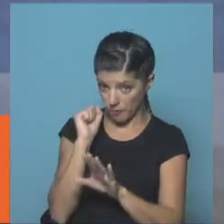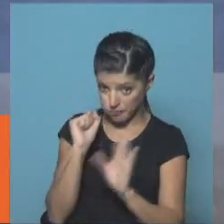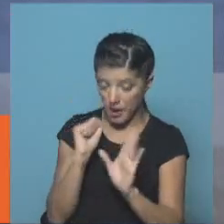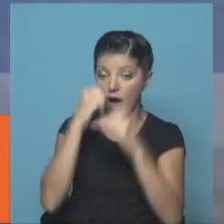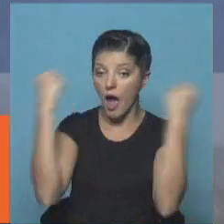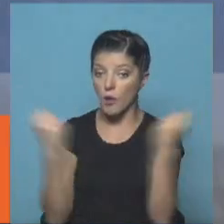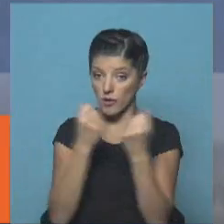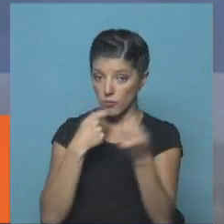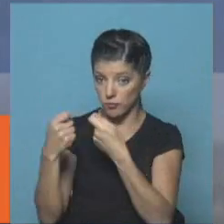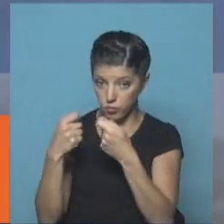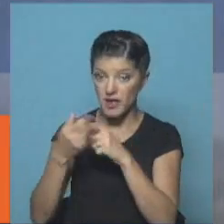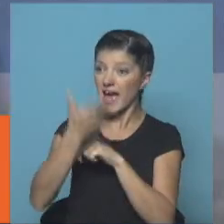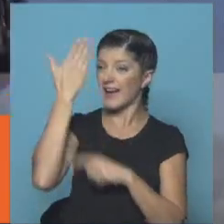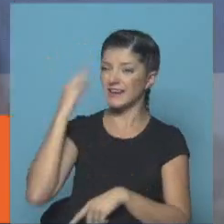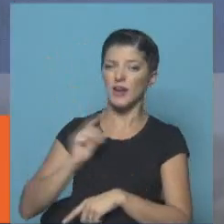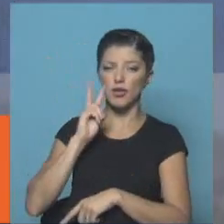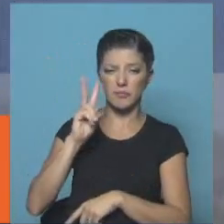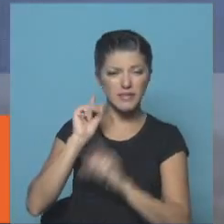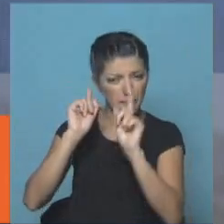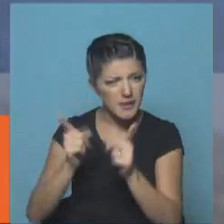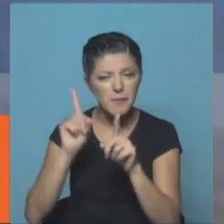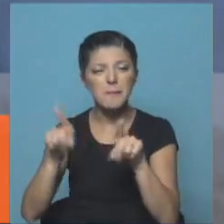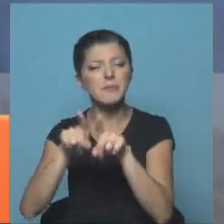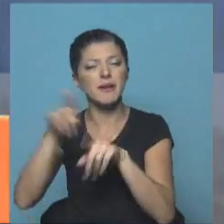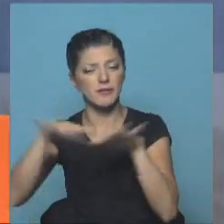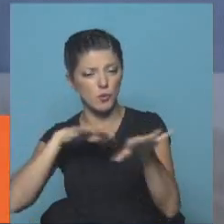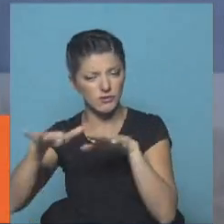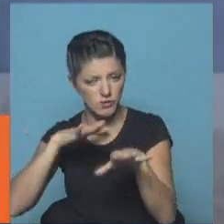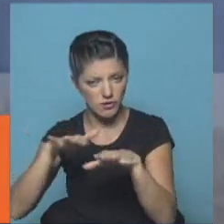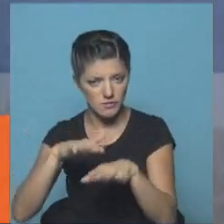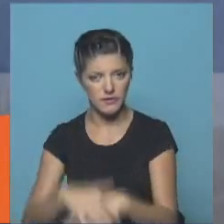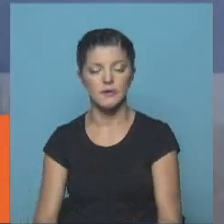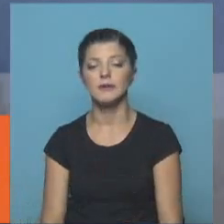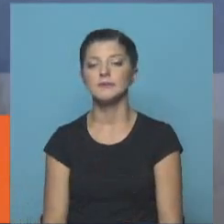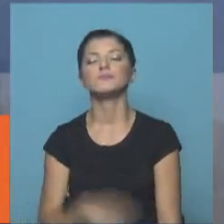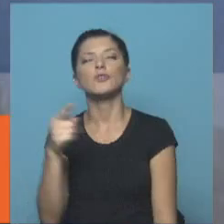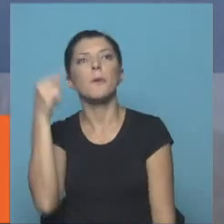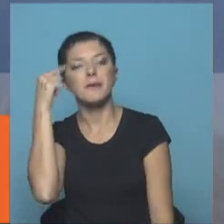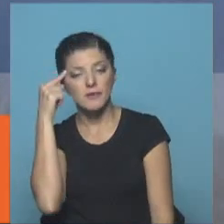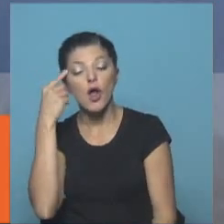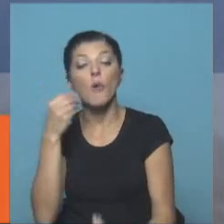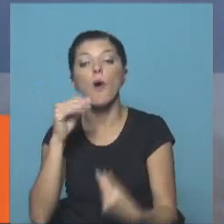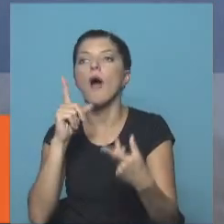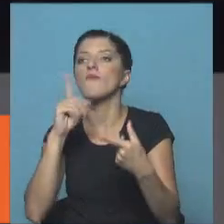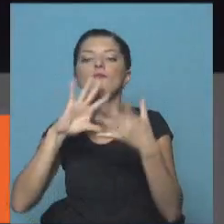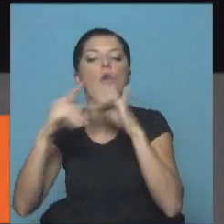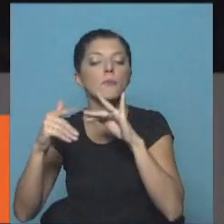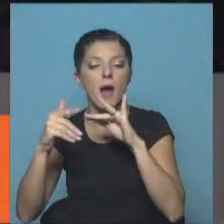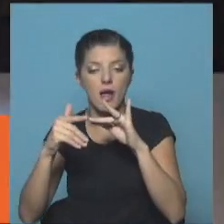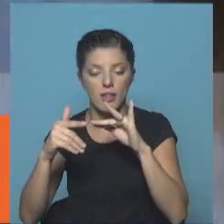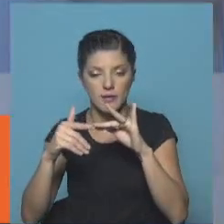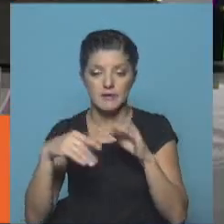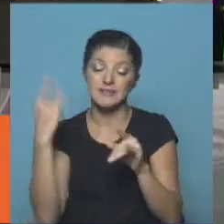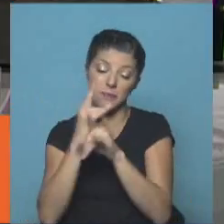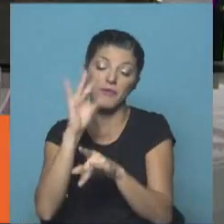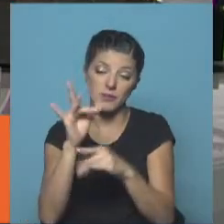también ha tenido la misma situación. Digamos, no nos podemos todavía encontrar. Y aquí es cómo podemos nosotros encontrar alguna fórmula, siempre compleja, para